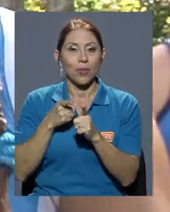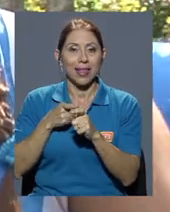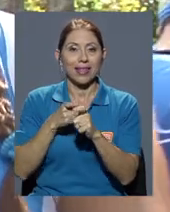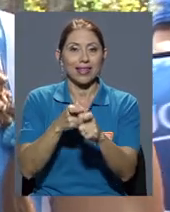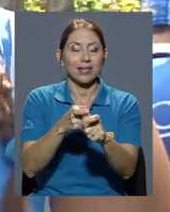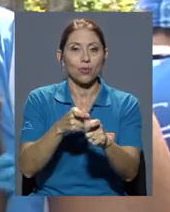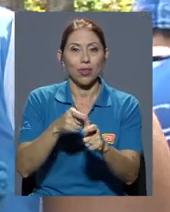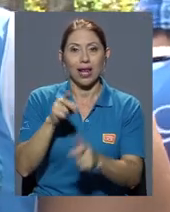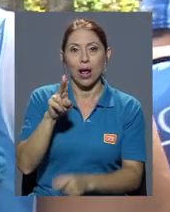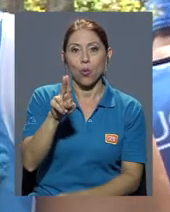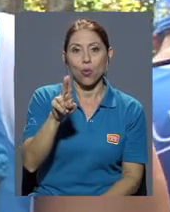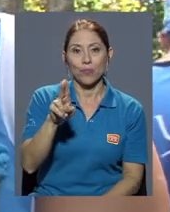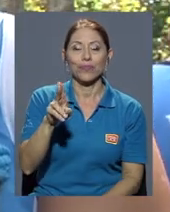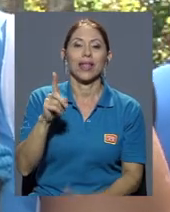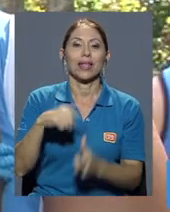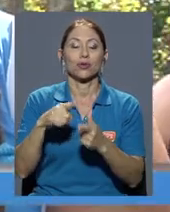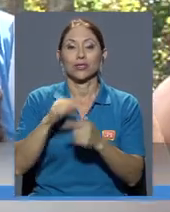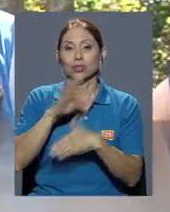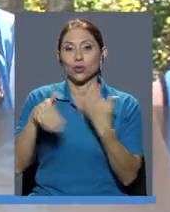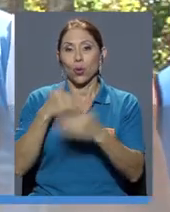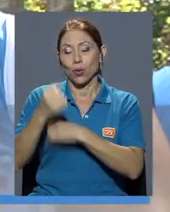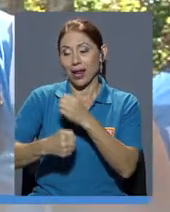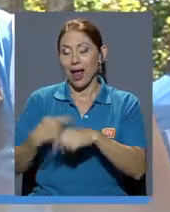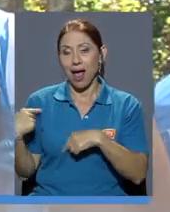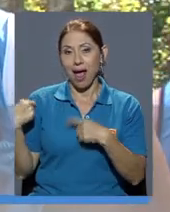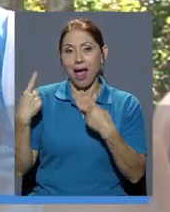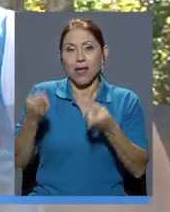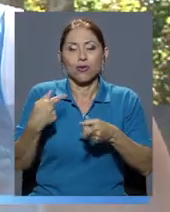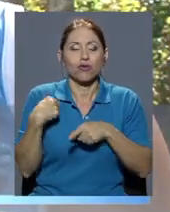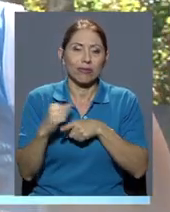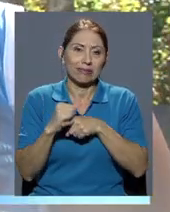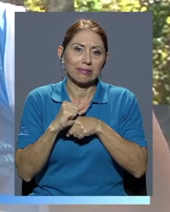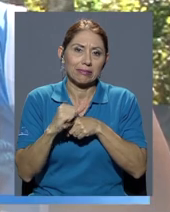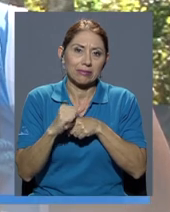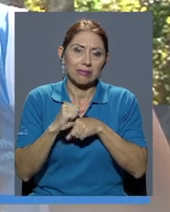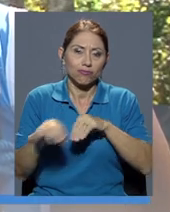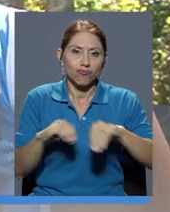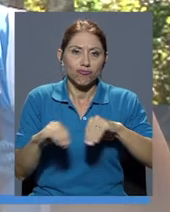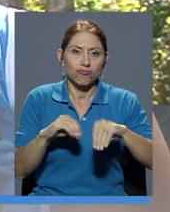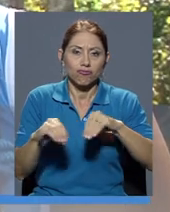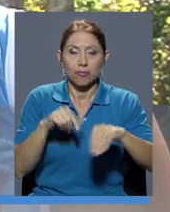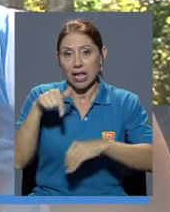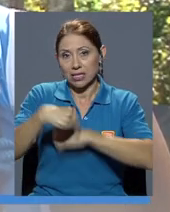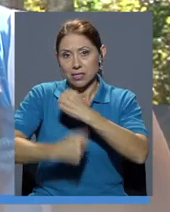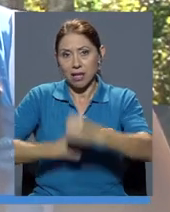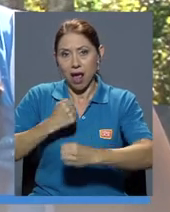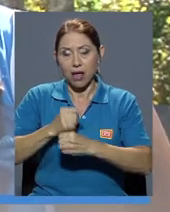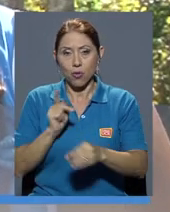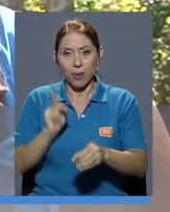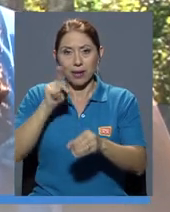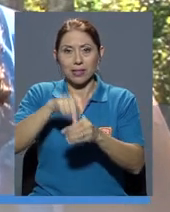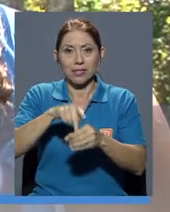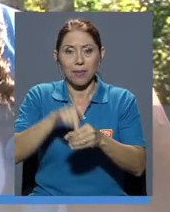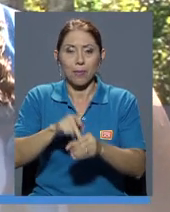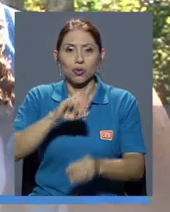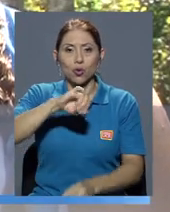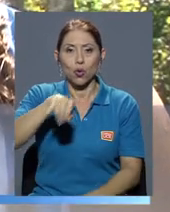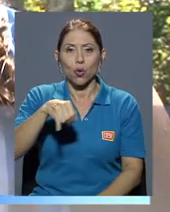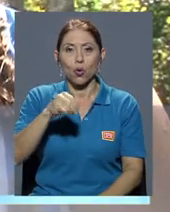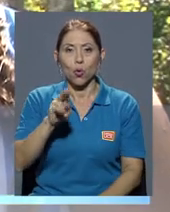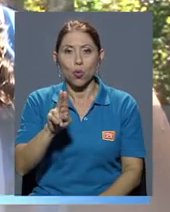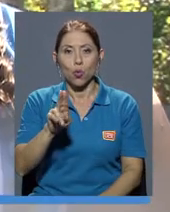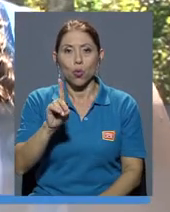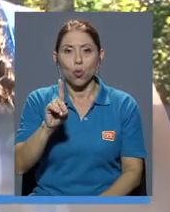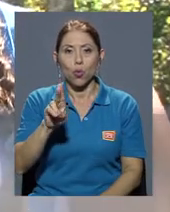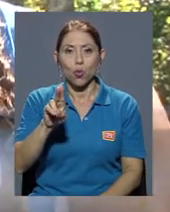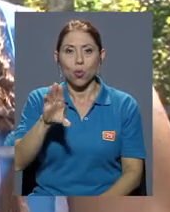entonces durante todo el año me mantengo entrenando. Este año participamos en los Juduca que se realizaron